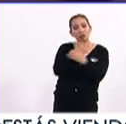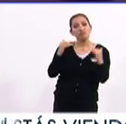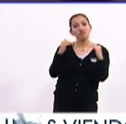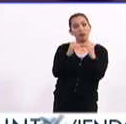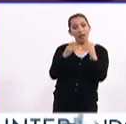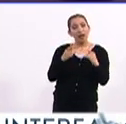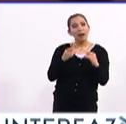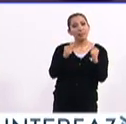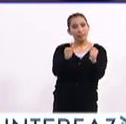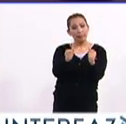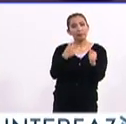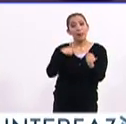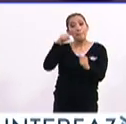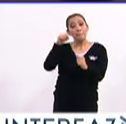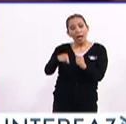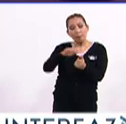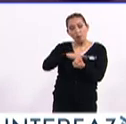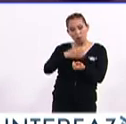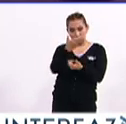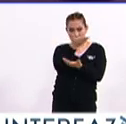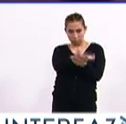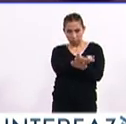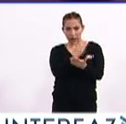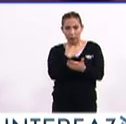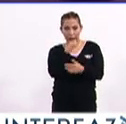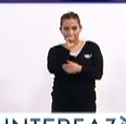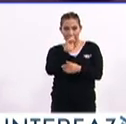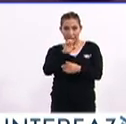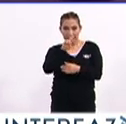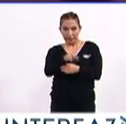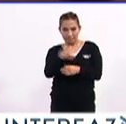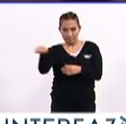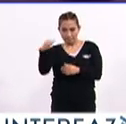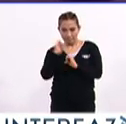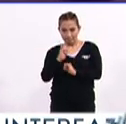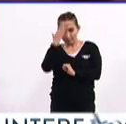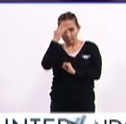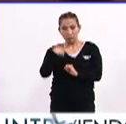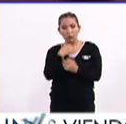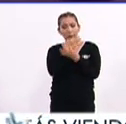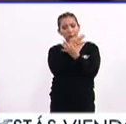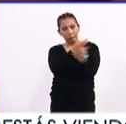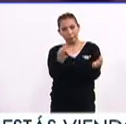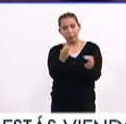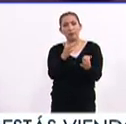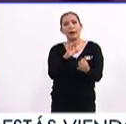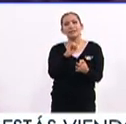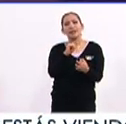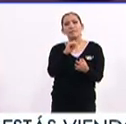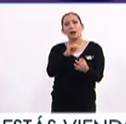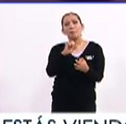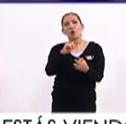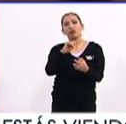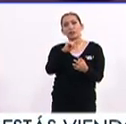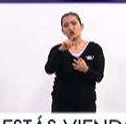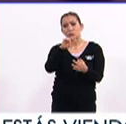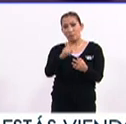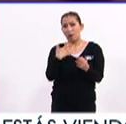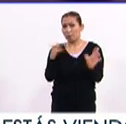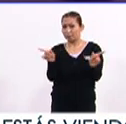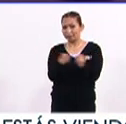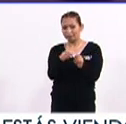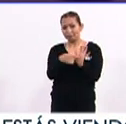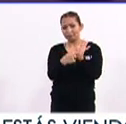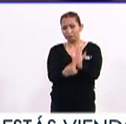equidad y calidad, mismos que me pidió el secretario Esteban les compartiera Esteban Moctezuma les compartiera de manera